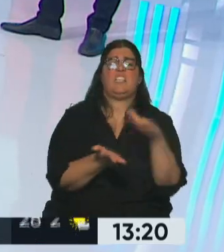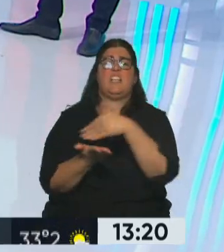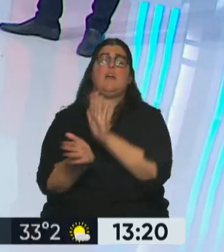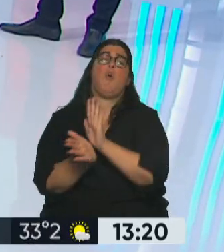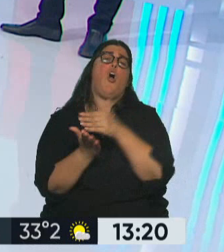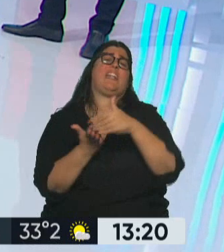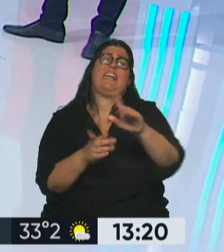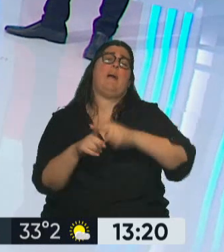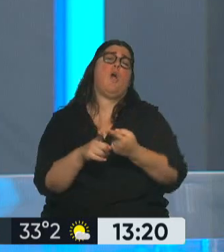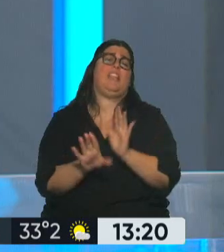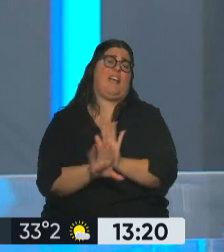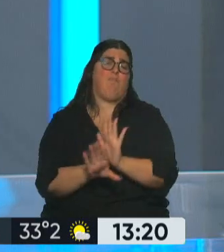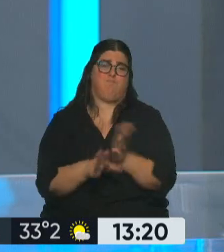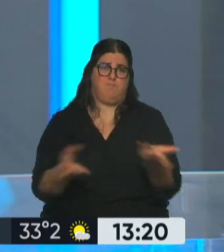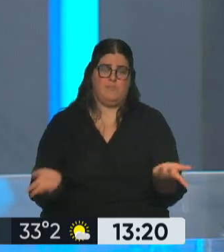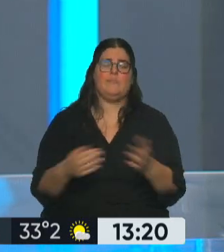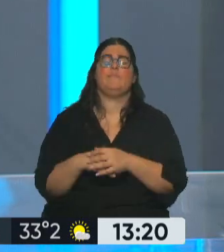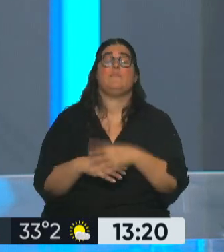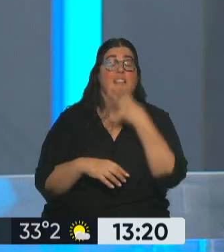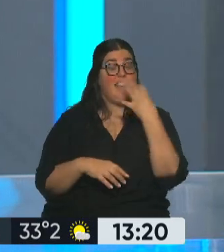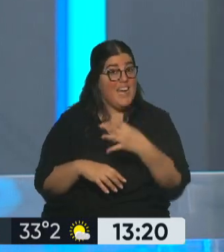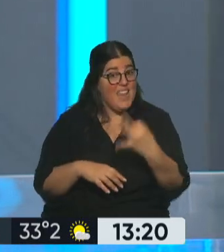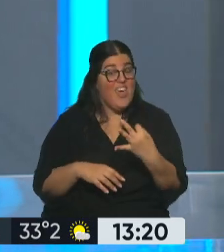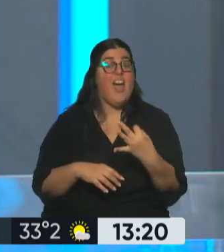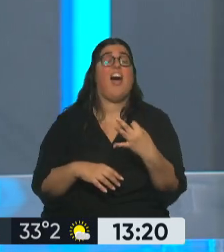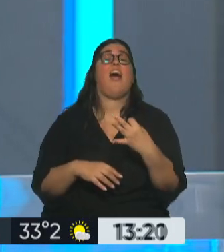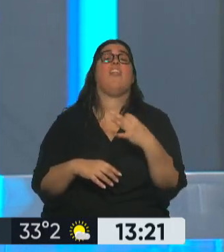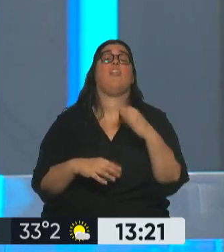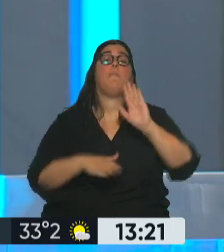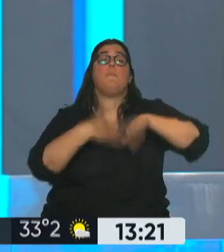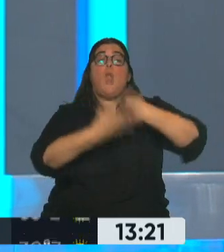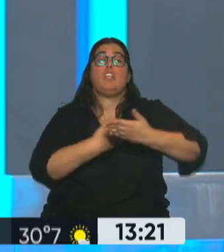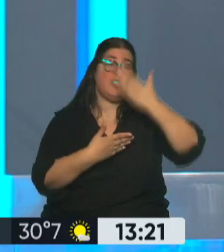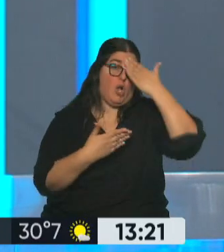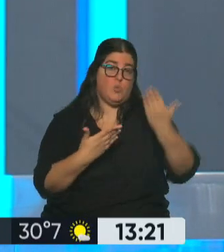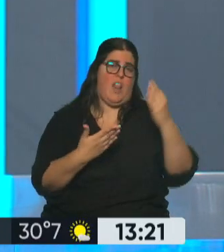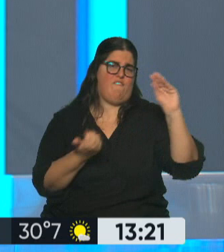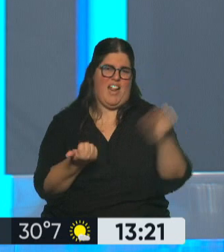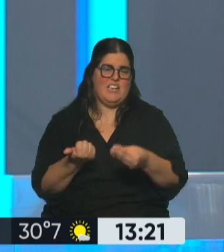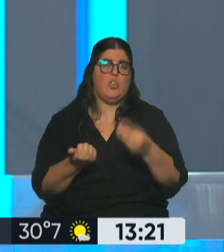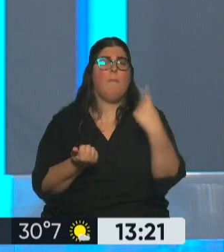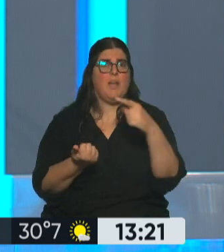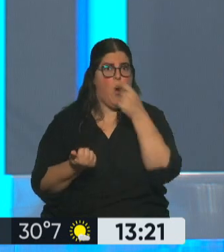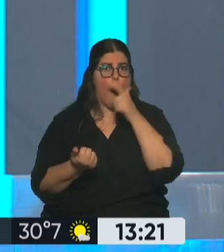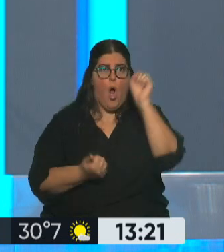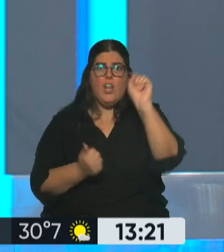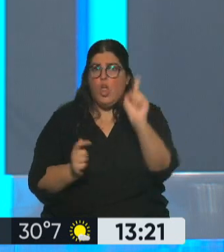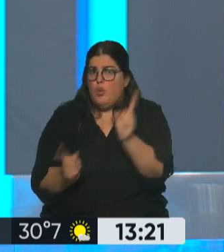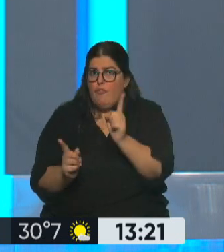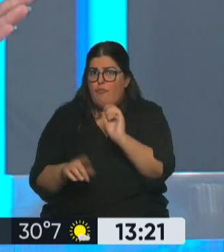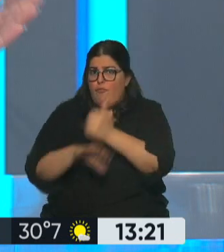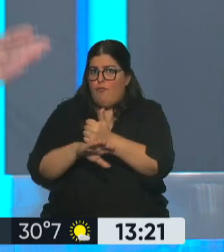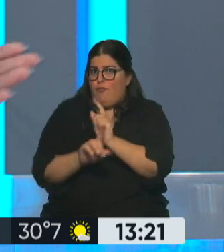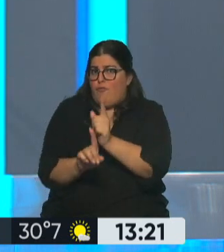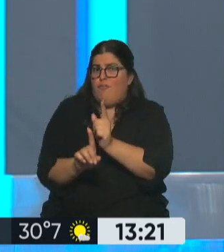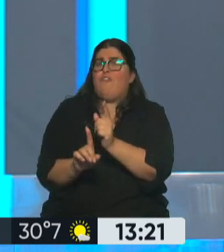porque lo que decía Sever antes, la realidad es que fracasó el proceso constitucional y Boric sigue en el mismo lugar que estaba antes, porque la Constitución,